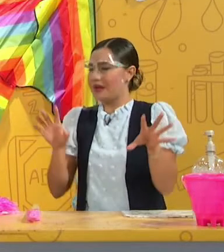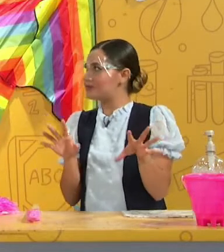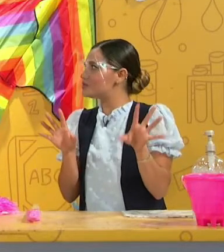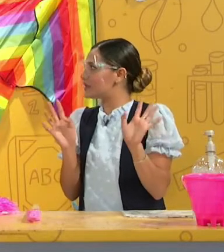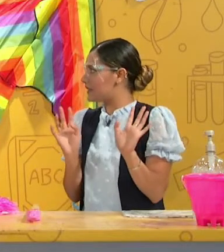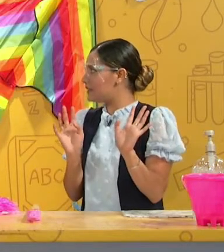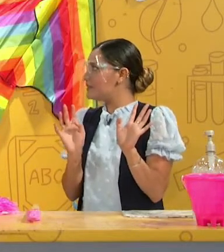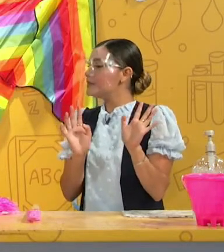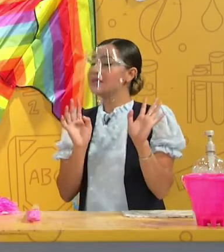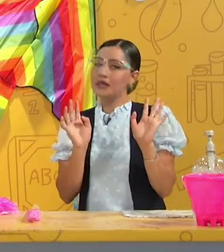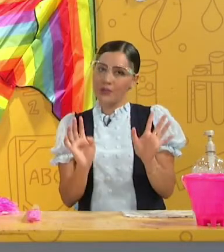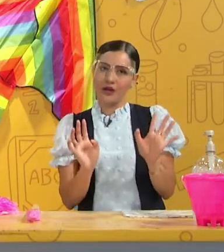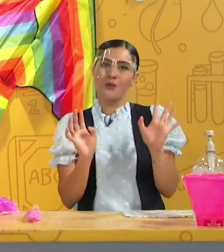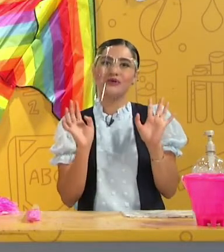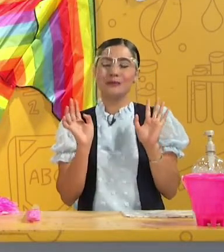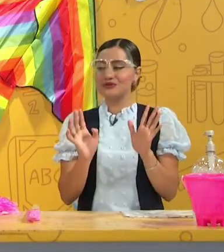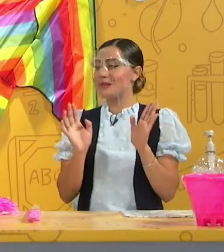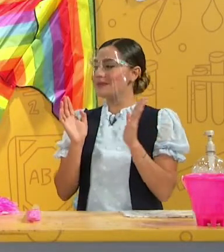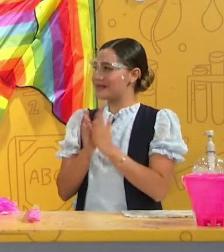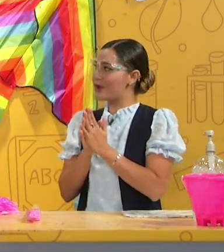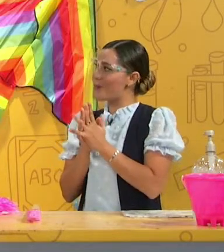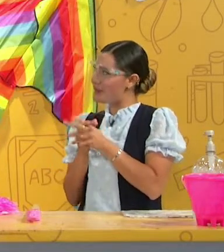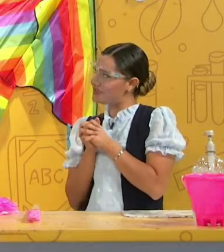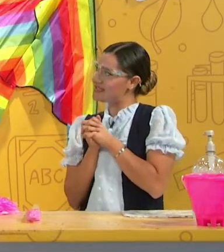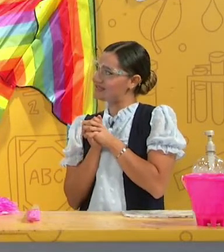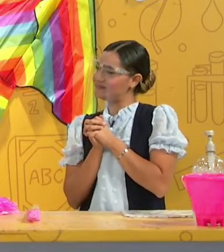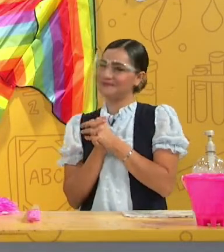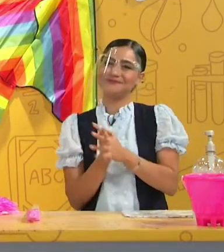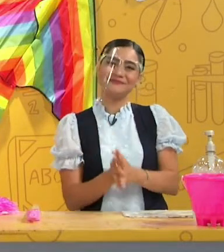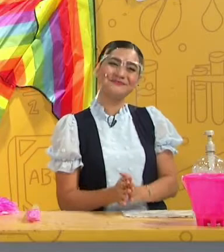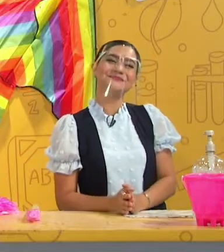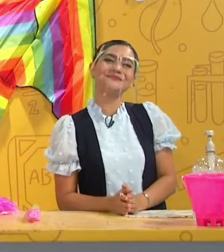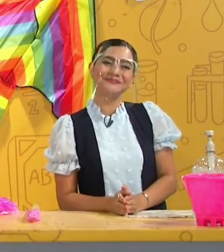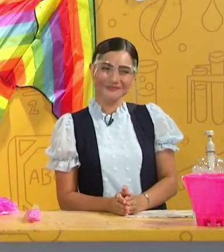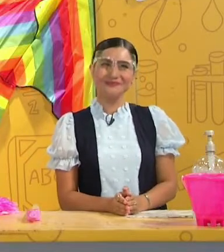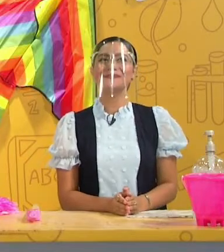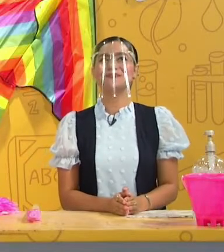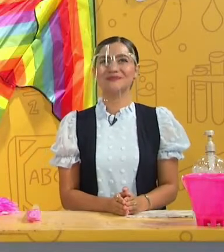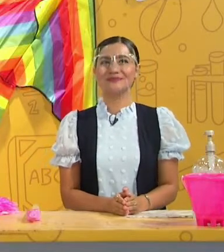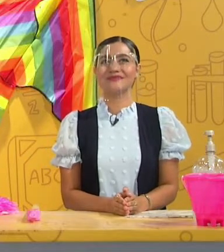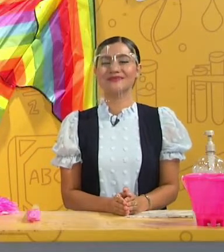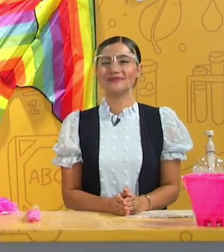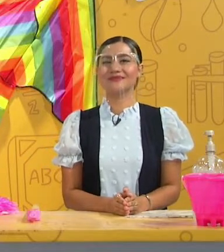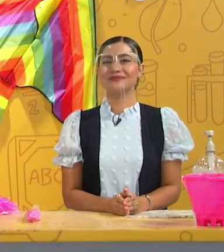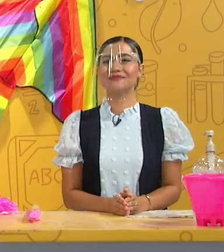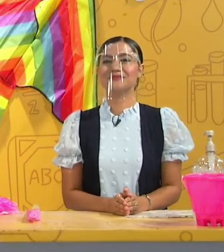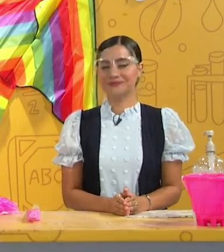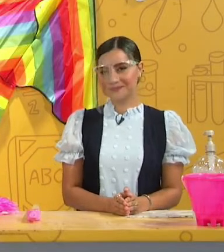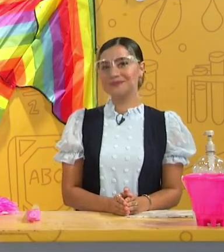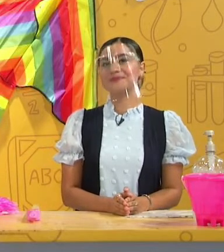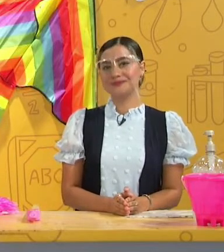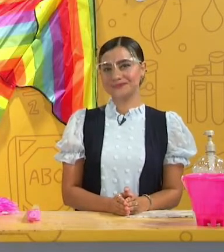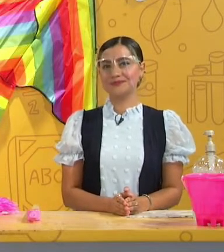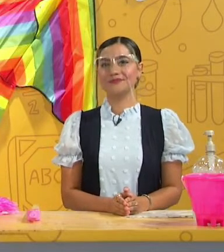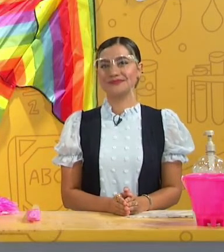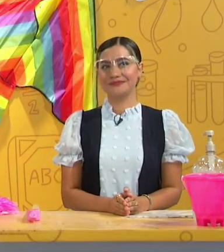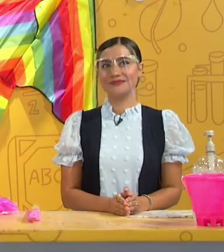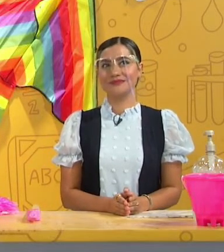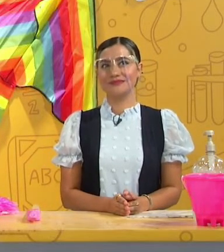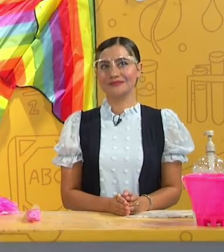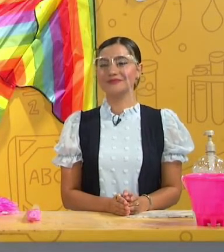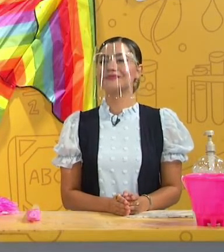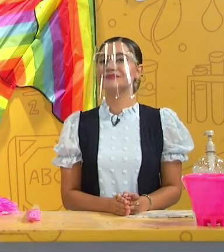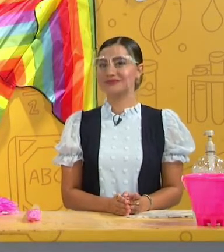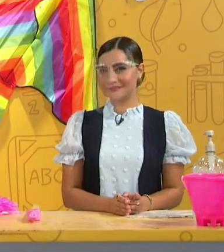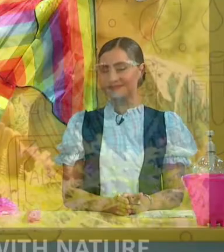en algunos momentos, ¿verdad? Y bueno, pues vamos a empezar, ¿cómo ve, teacher? Bueno, empezaremos con la primer juego de palabras, que esto es